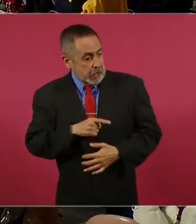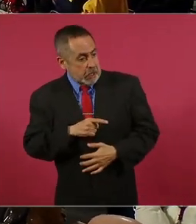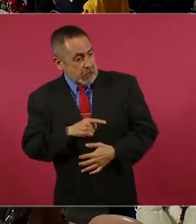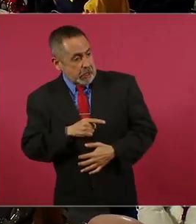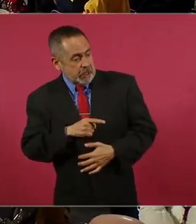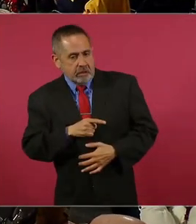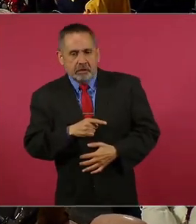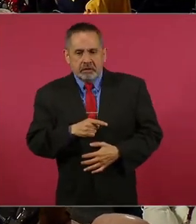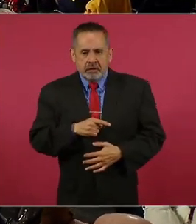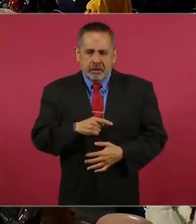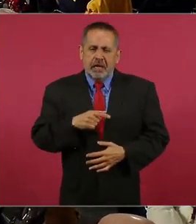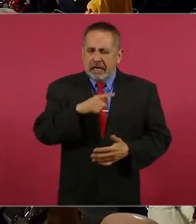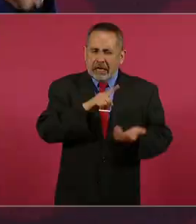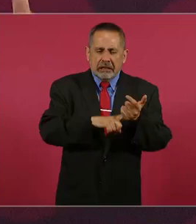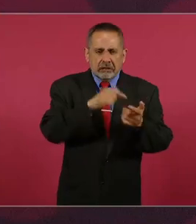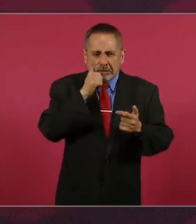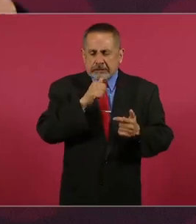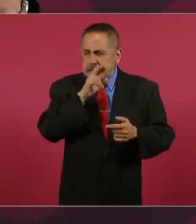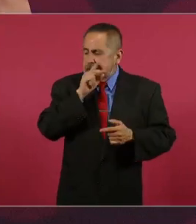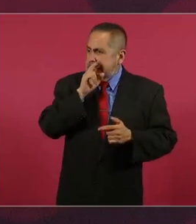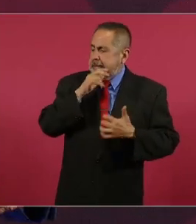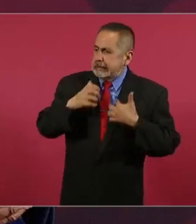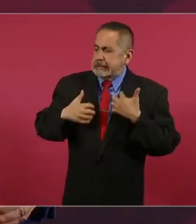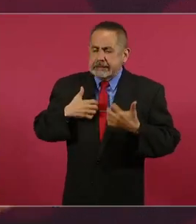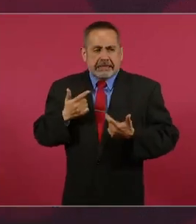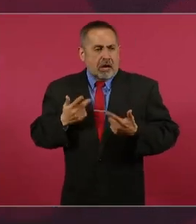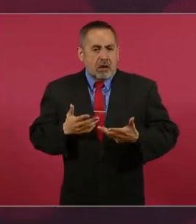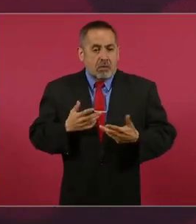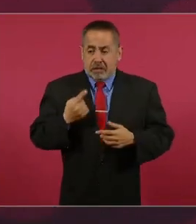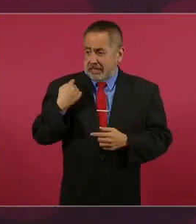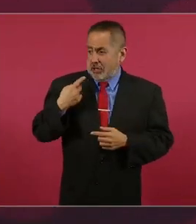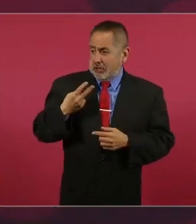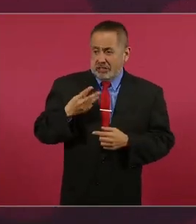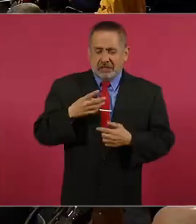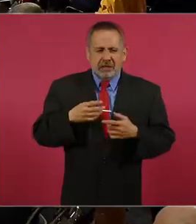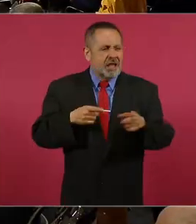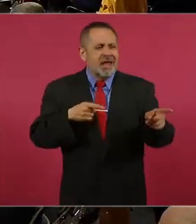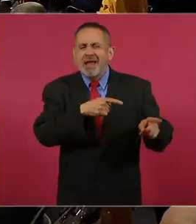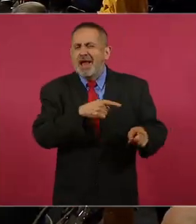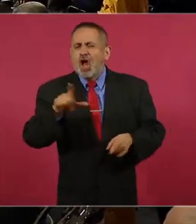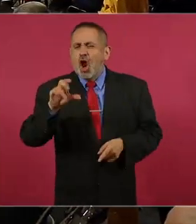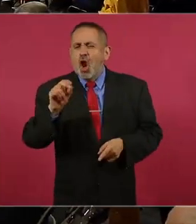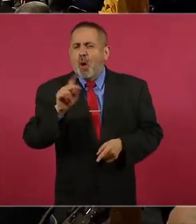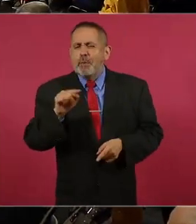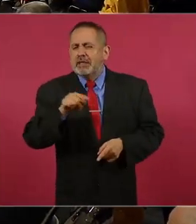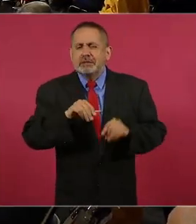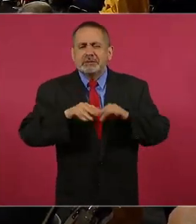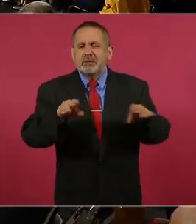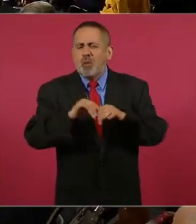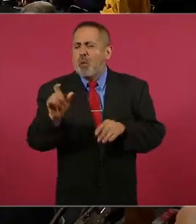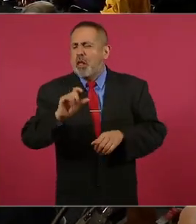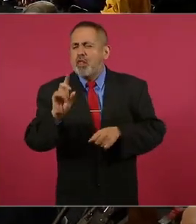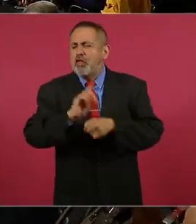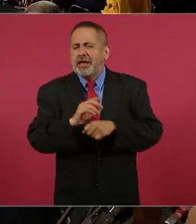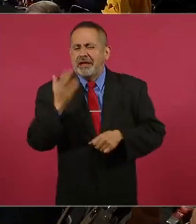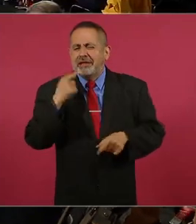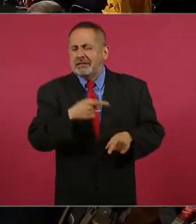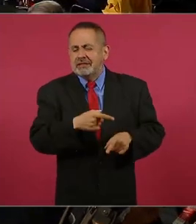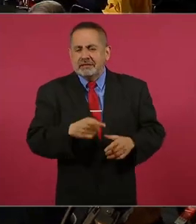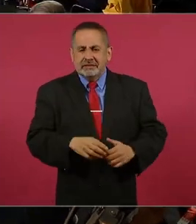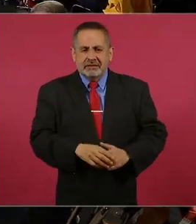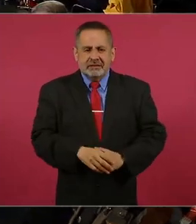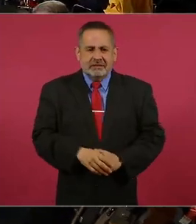porque siempre han estado, ¿no? ¿Cuándo fue lo de López Dóriga esto? El